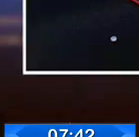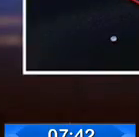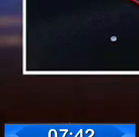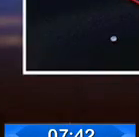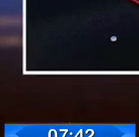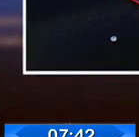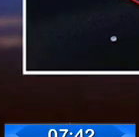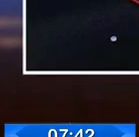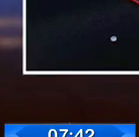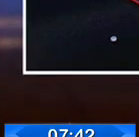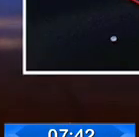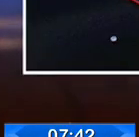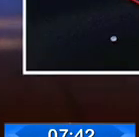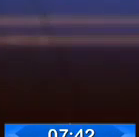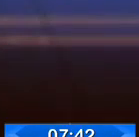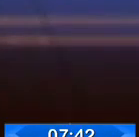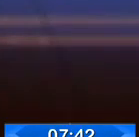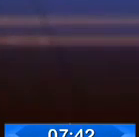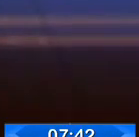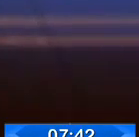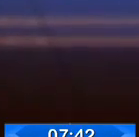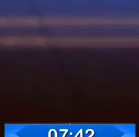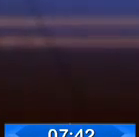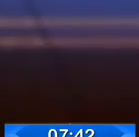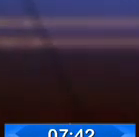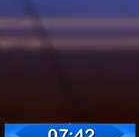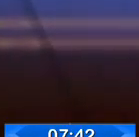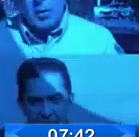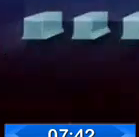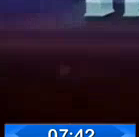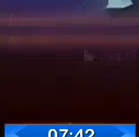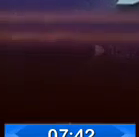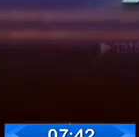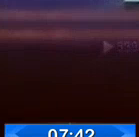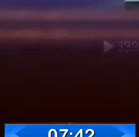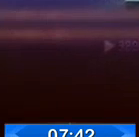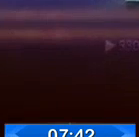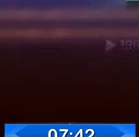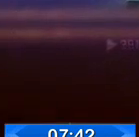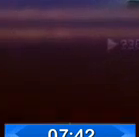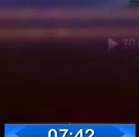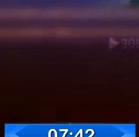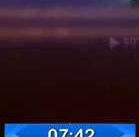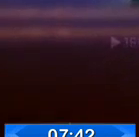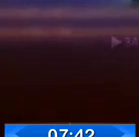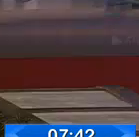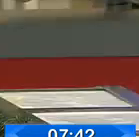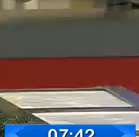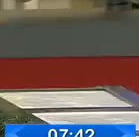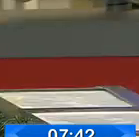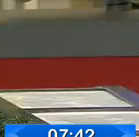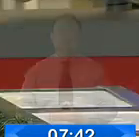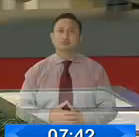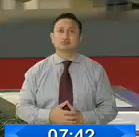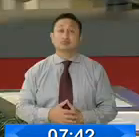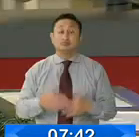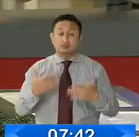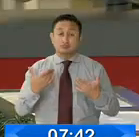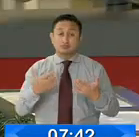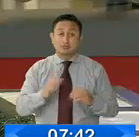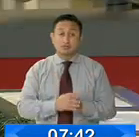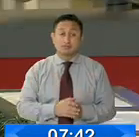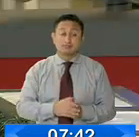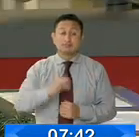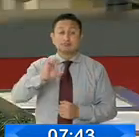10 de enero de 20 a 22 horas a través de la señal de TVC, informó Sofía Vintimilla. Con la ausencia de los miembros